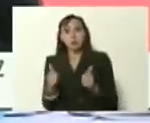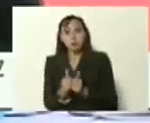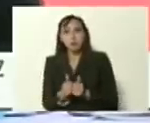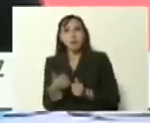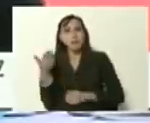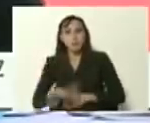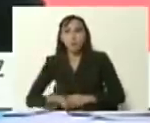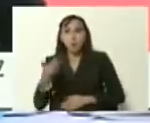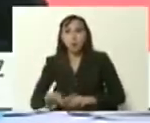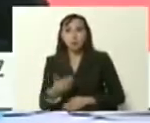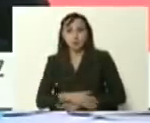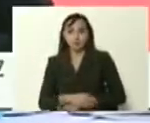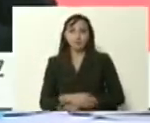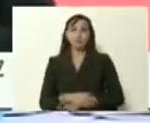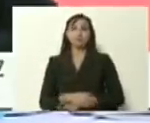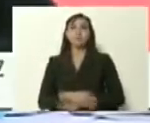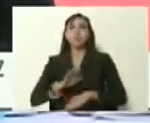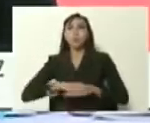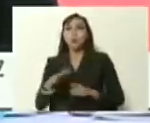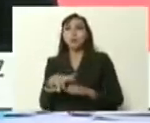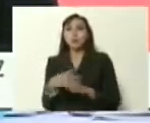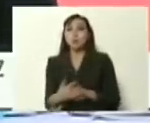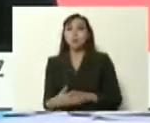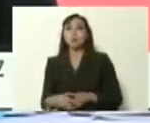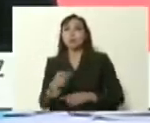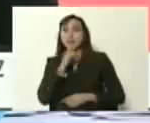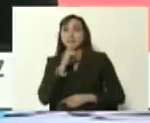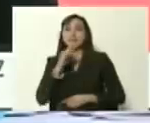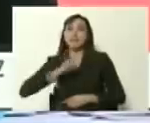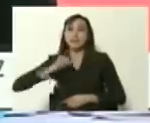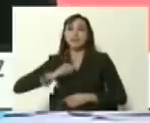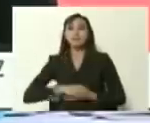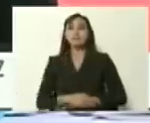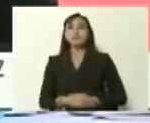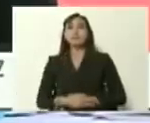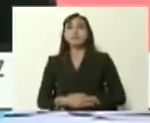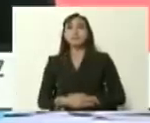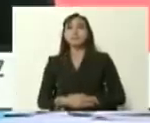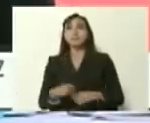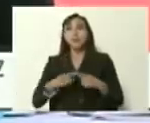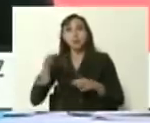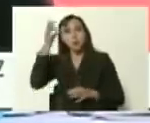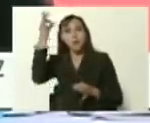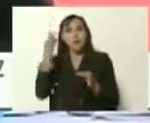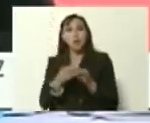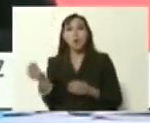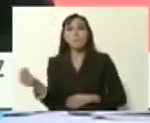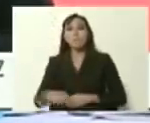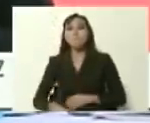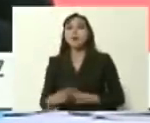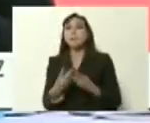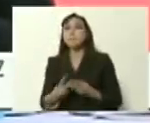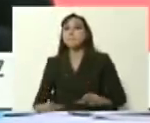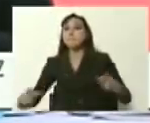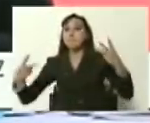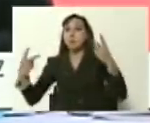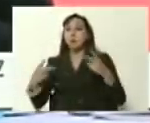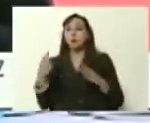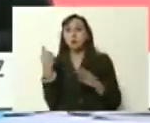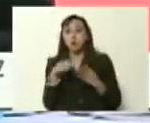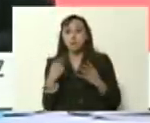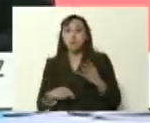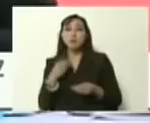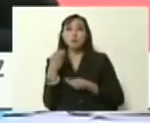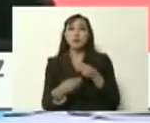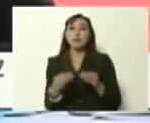cosas importantes, fueron situaciones graves, pero creo que tiene mucho más valor los elementos que nos unen